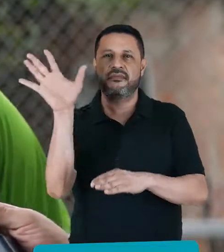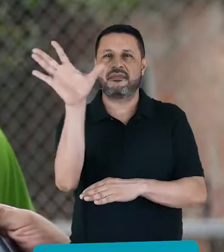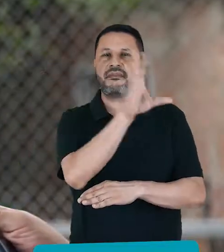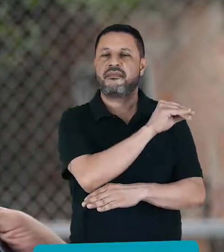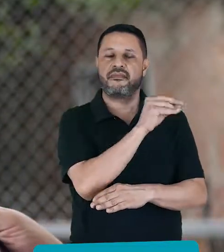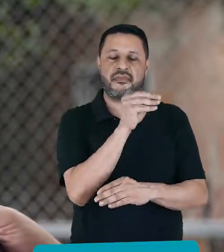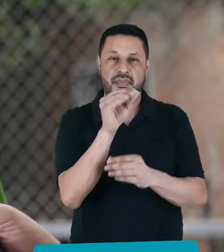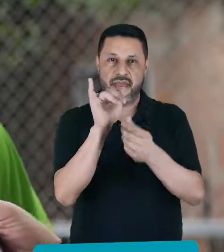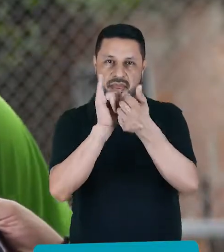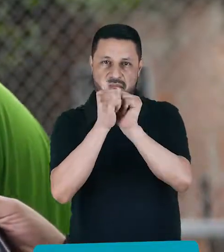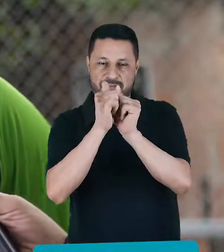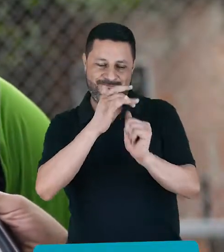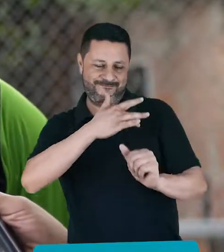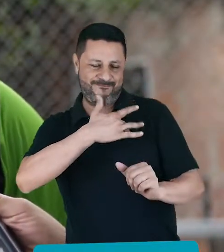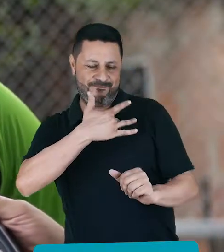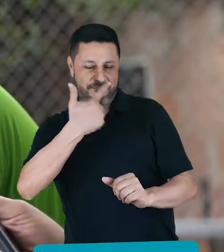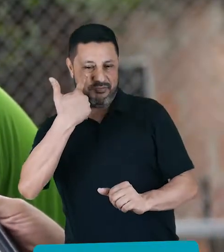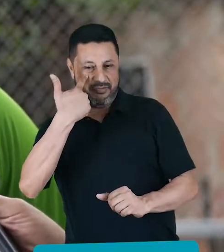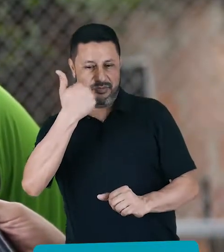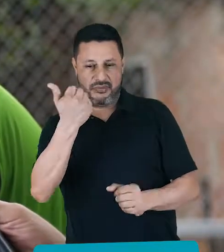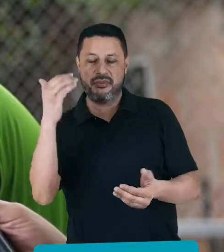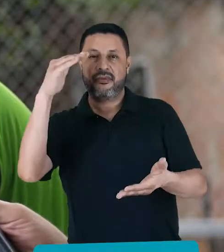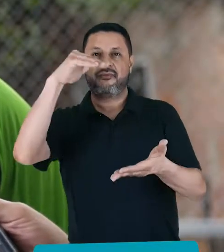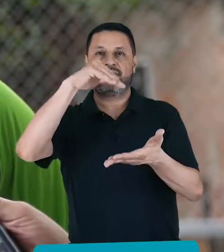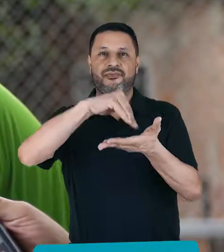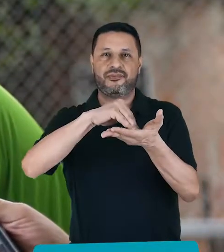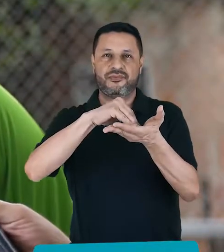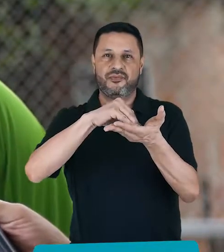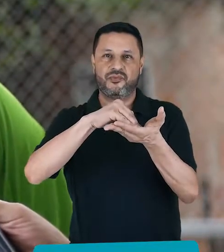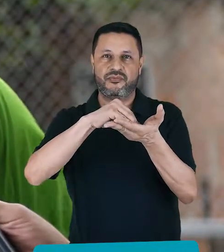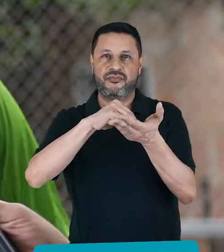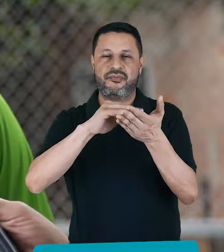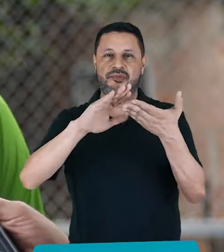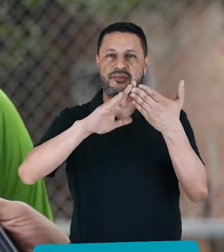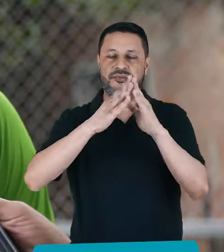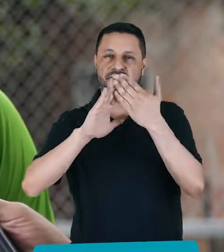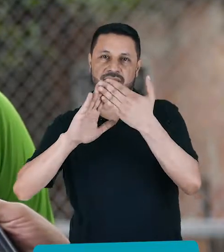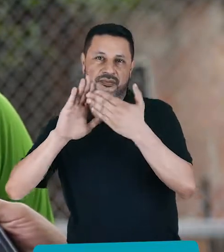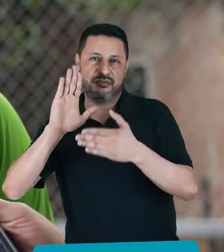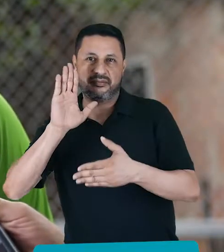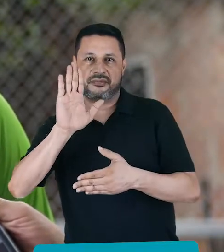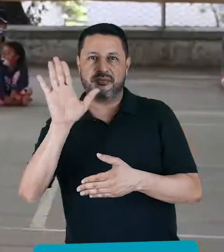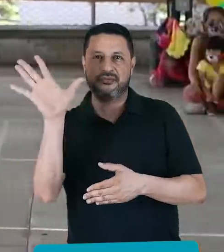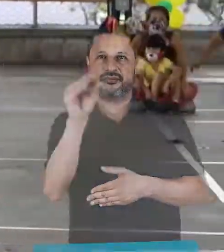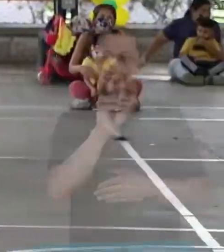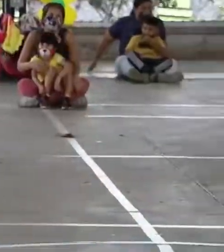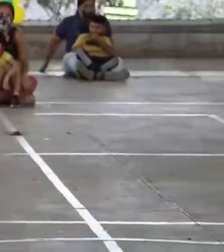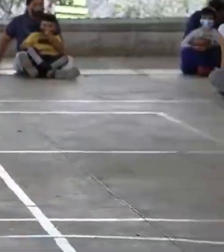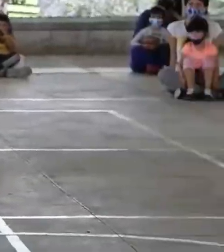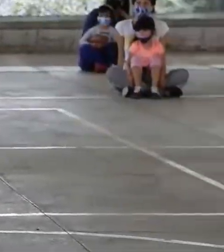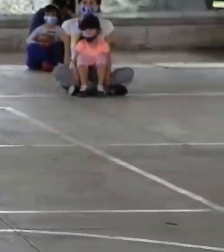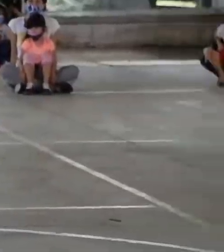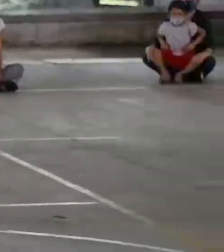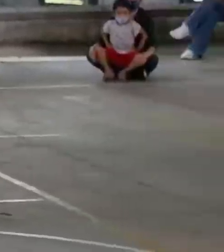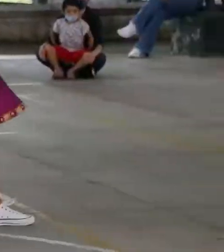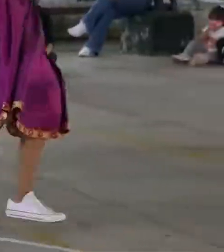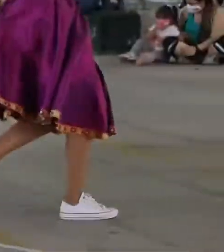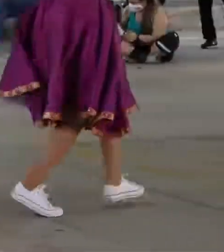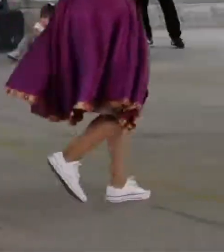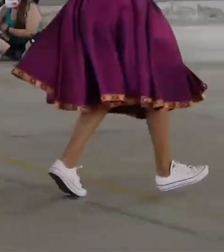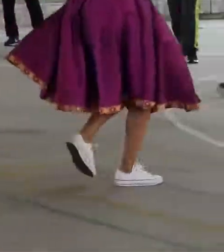Sí, muy buenas tardes para todos. El Linder se siente otra vez. Volvemos a la comunidad.